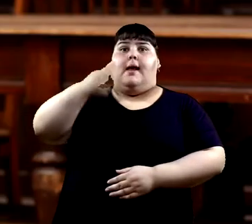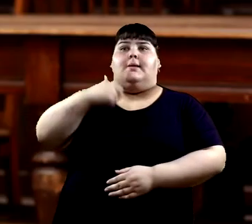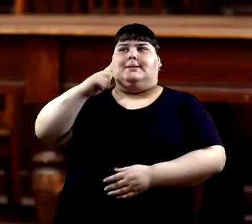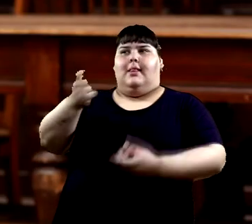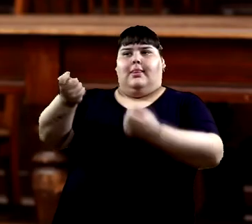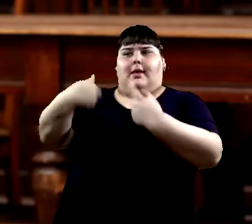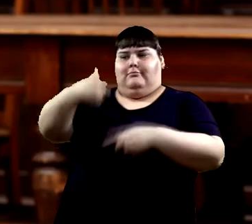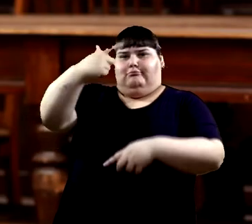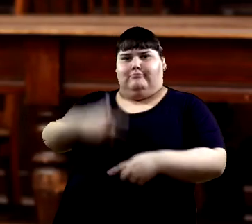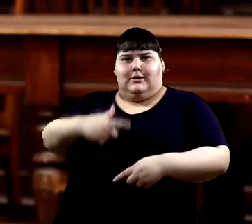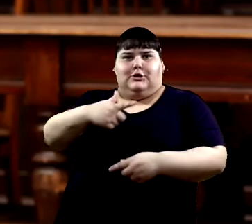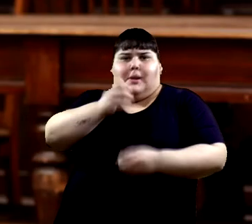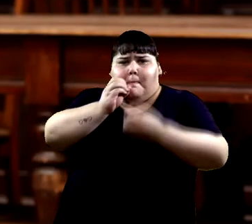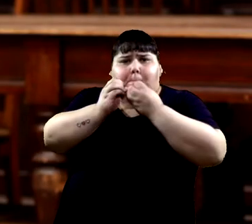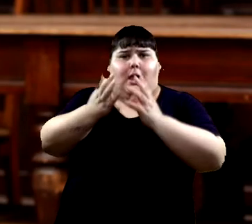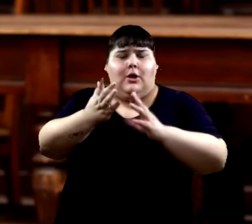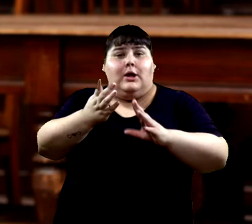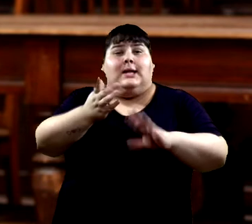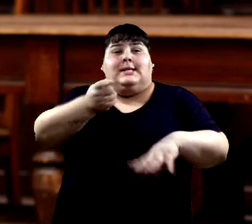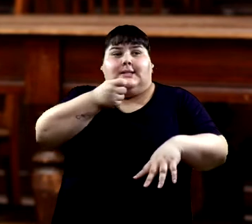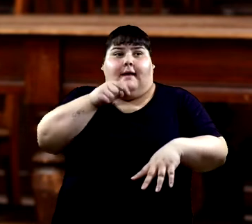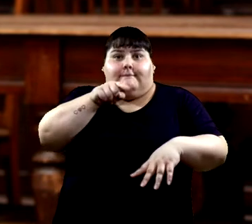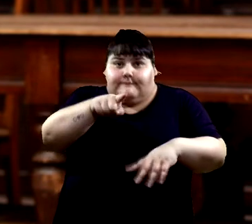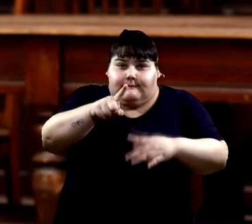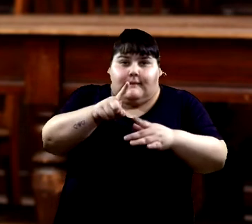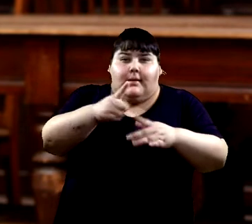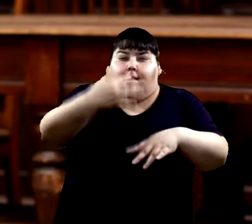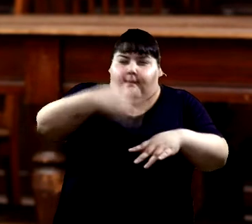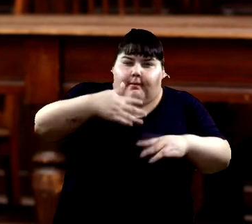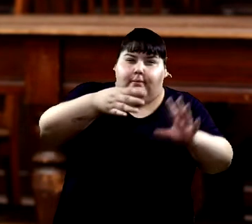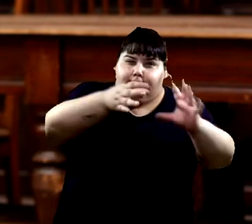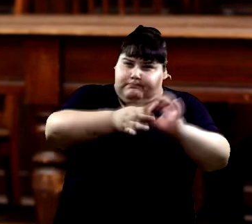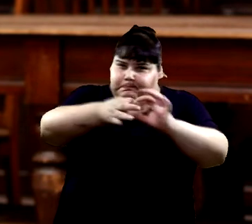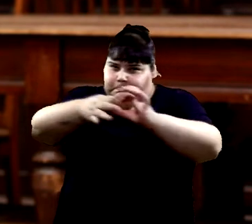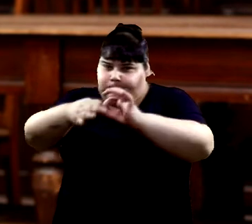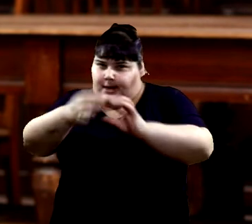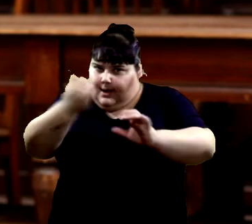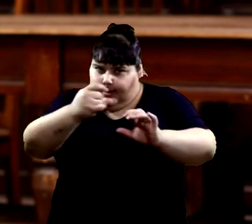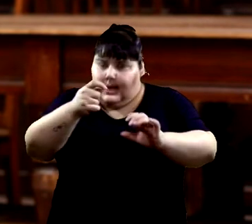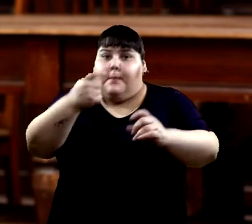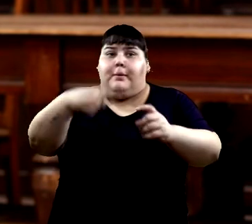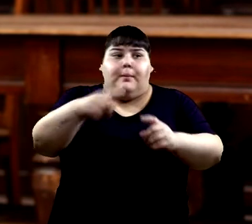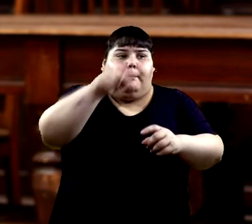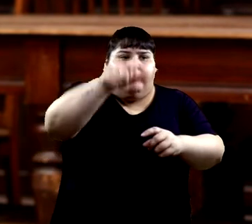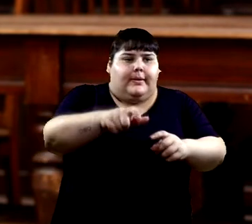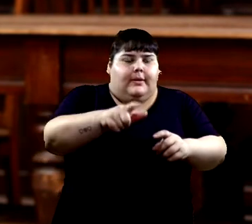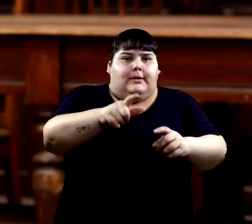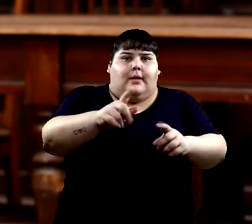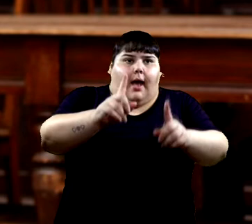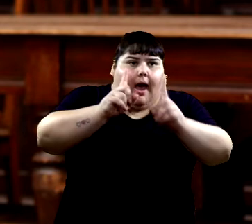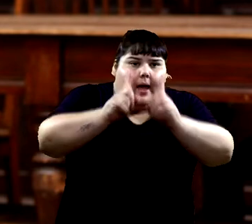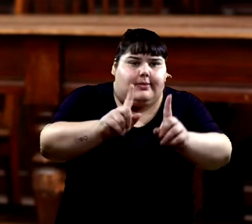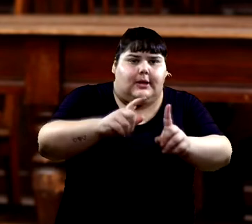manera la ESI viene a hacerte mejor persona, ¿no? Si vos estás atendiendo la coherencia, porque estás atendiendo las emociones de los